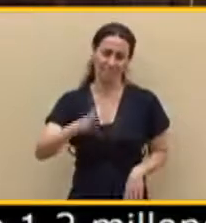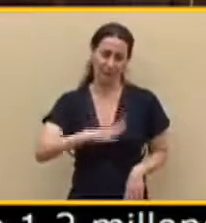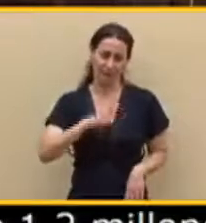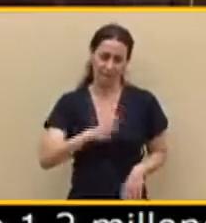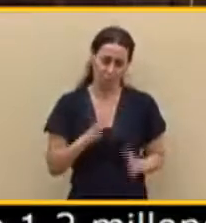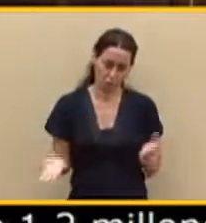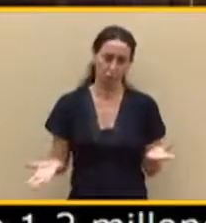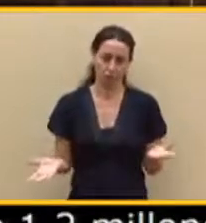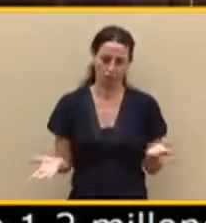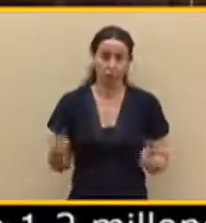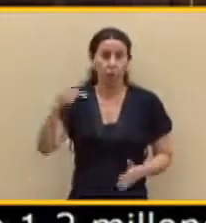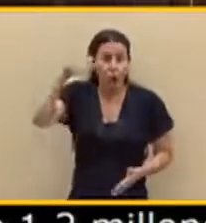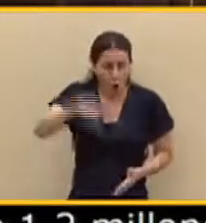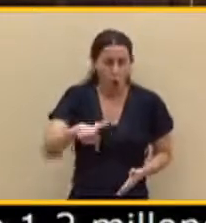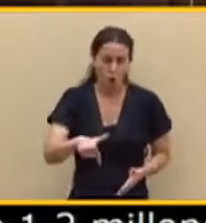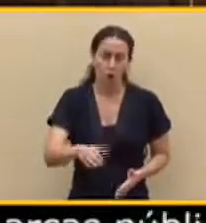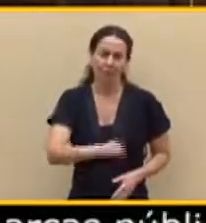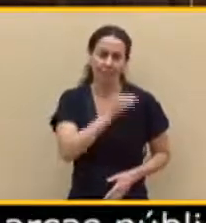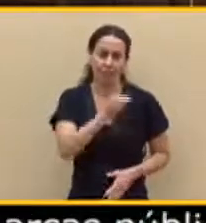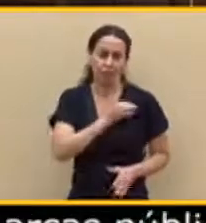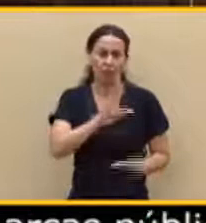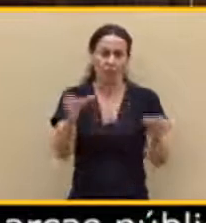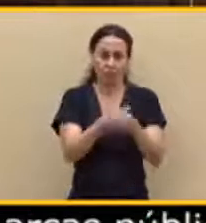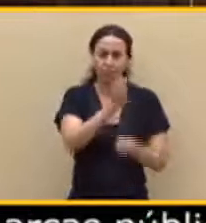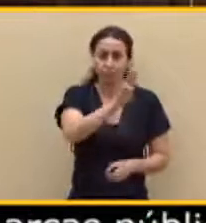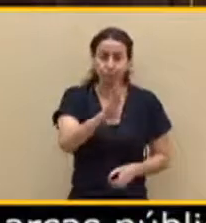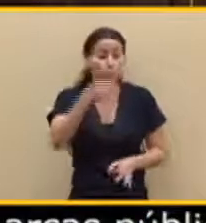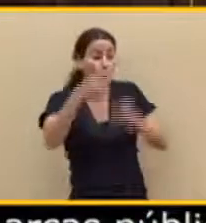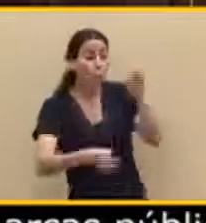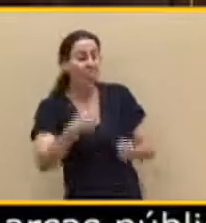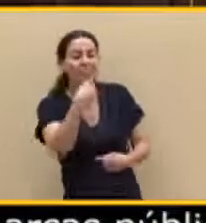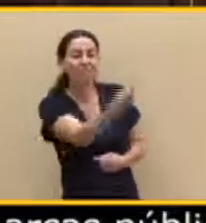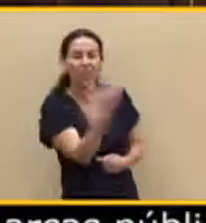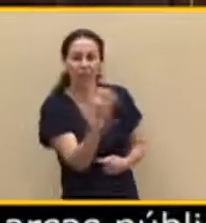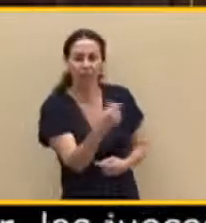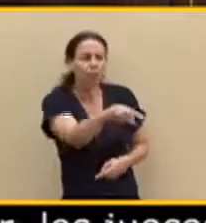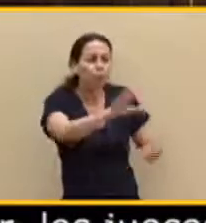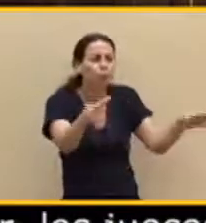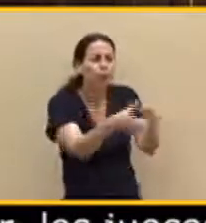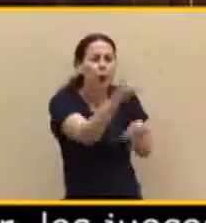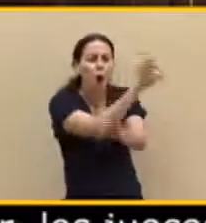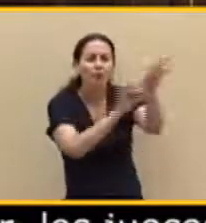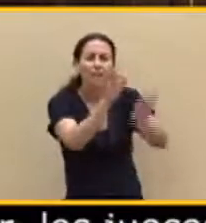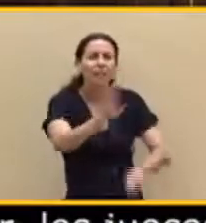Hoy, señorías del Partido Popular, los jueces dicen de ustedes que son una organización criminal.